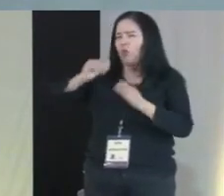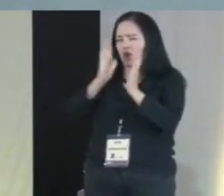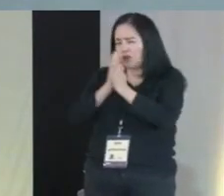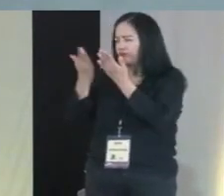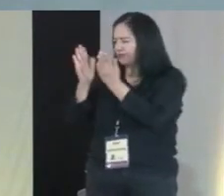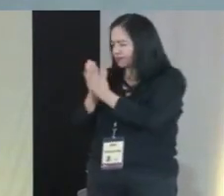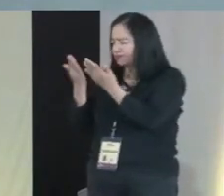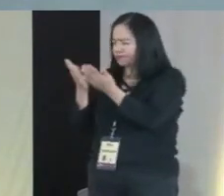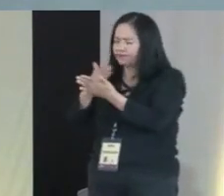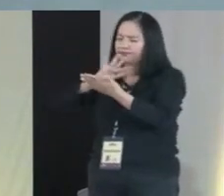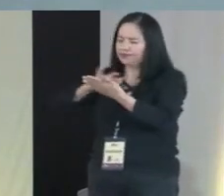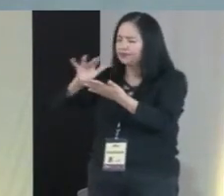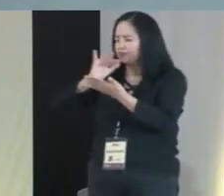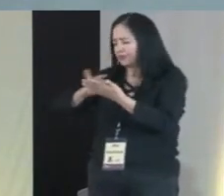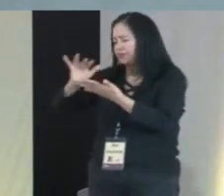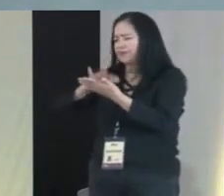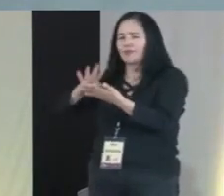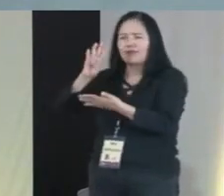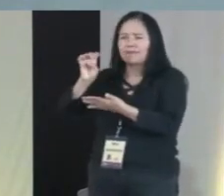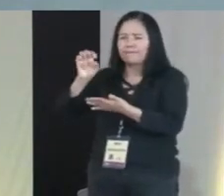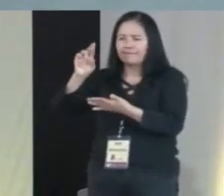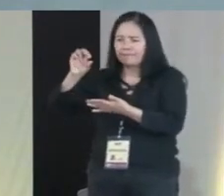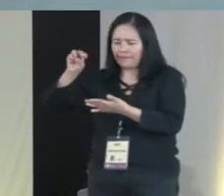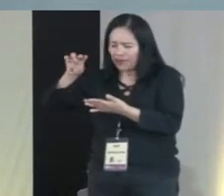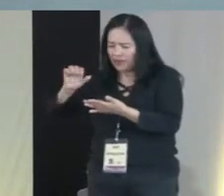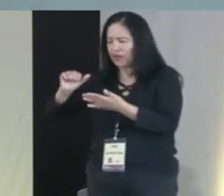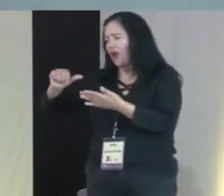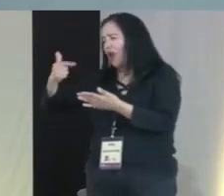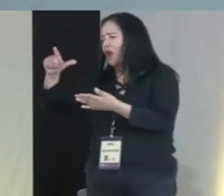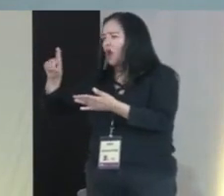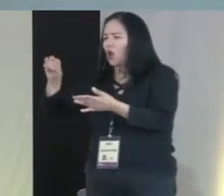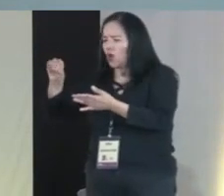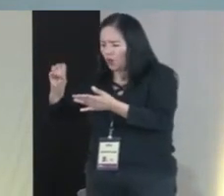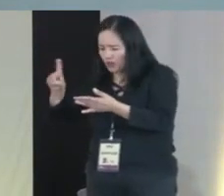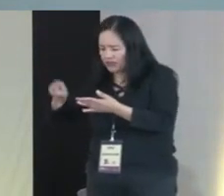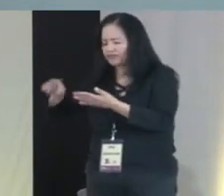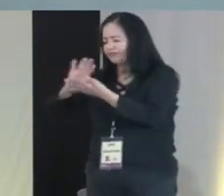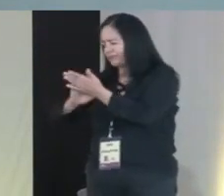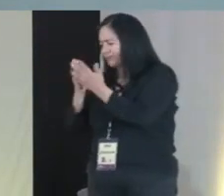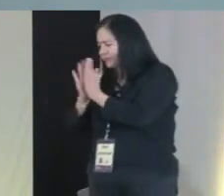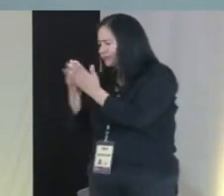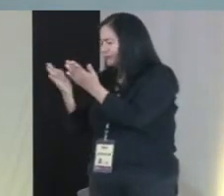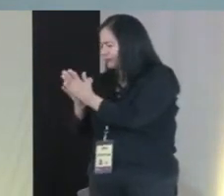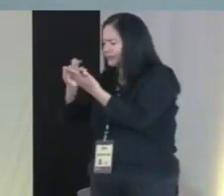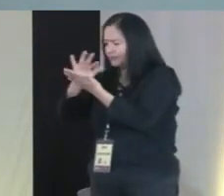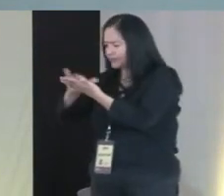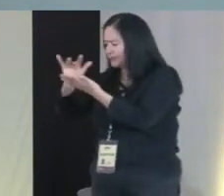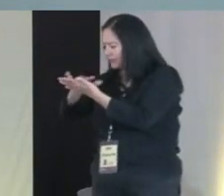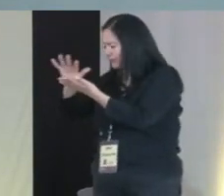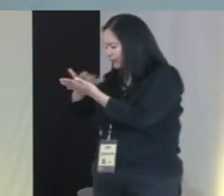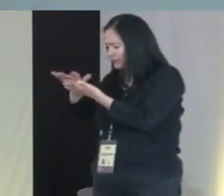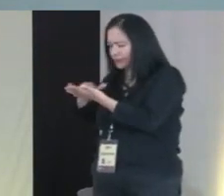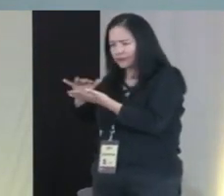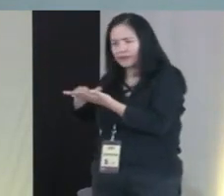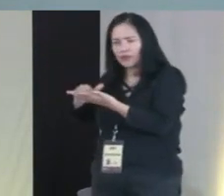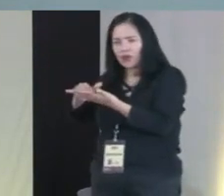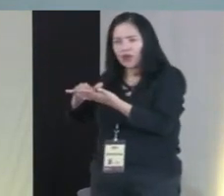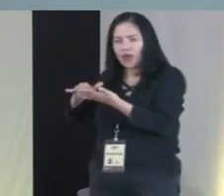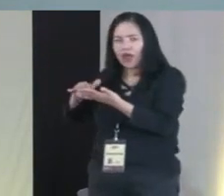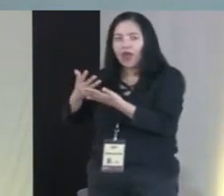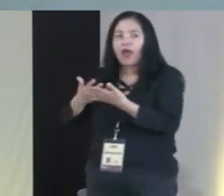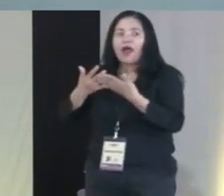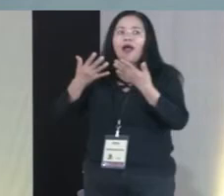relación, releí por supuesto a Bernal, a López de Gómora, etcétera, y fui descubriendo una